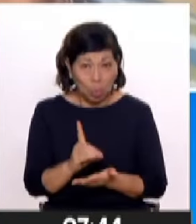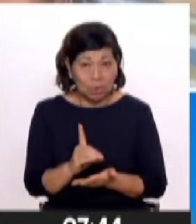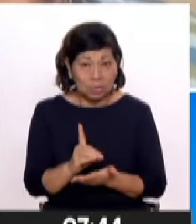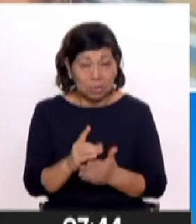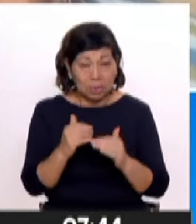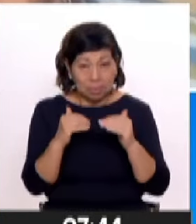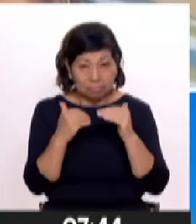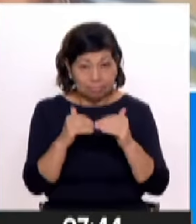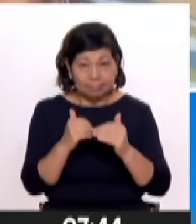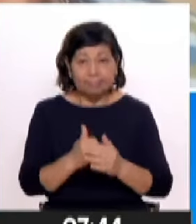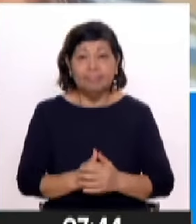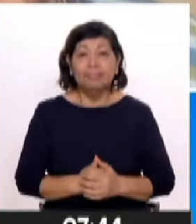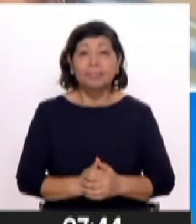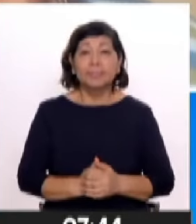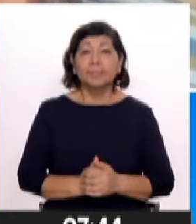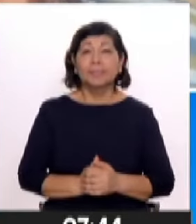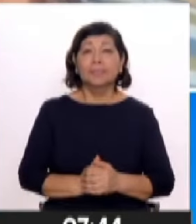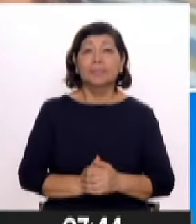ve limitado.